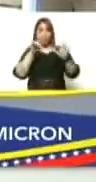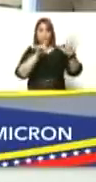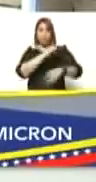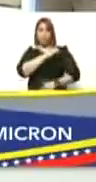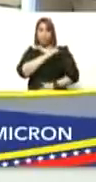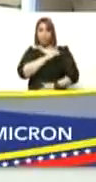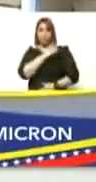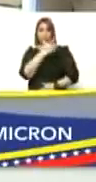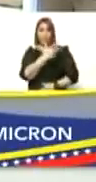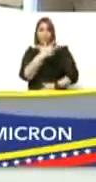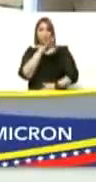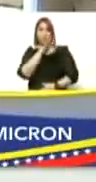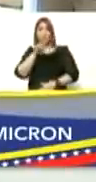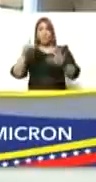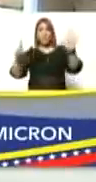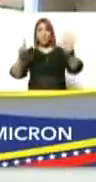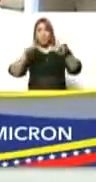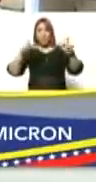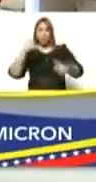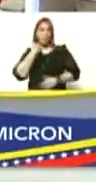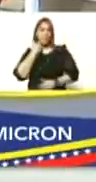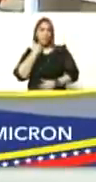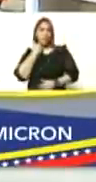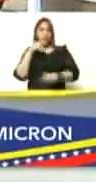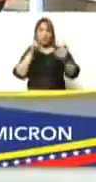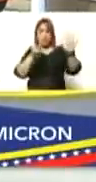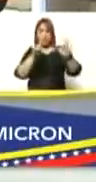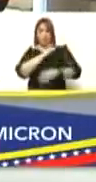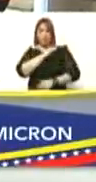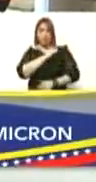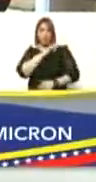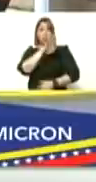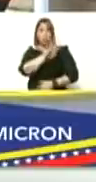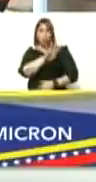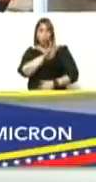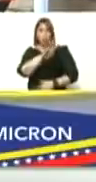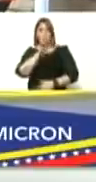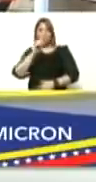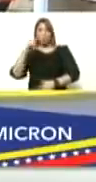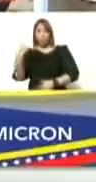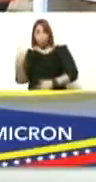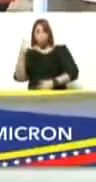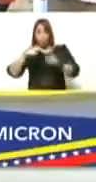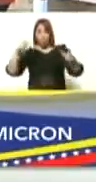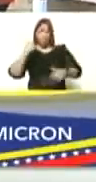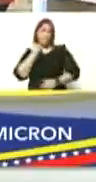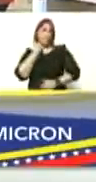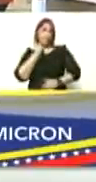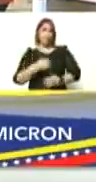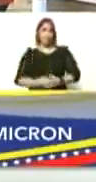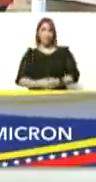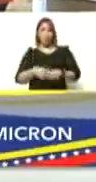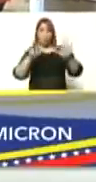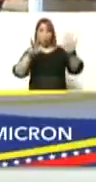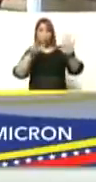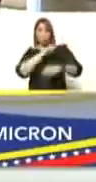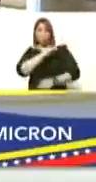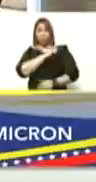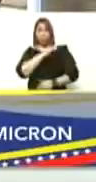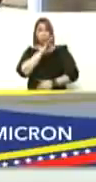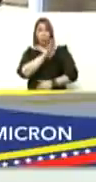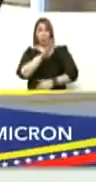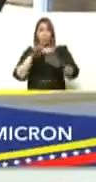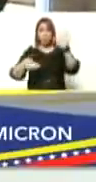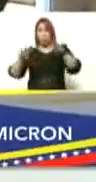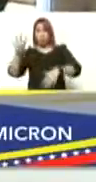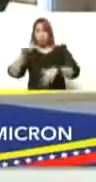enero, 346. El 7 de enero, 401 casos. El 8 de enero,